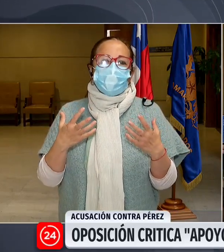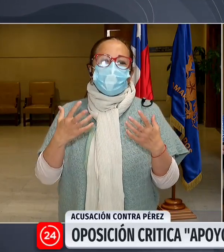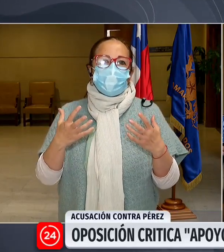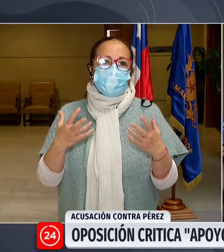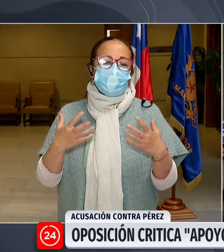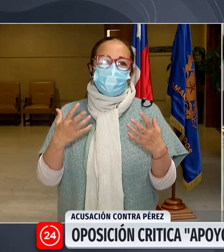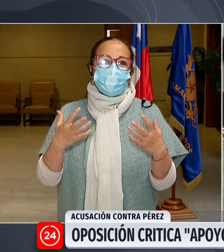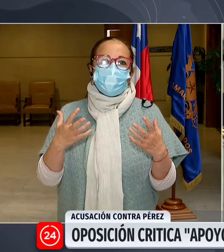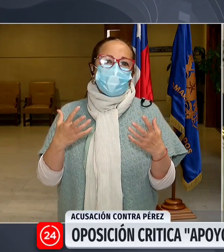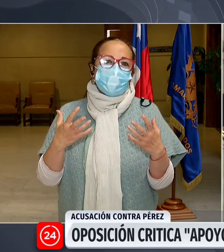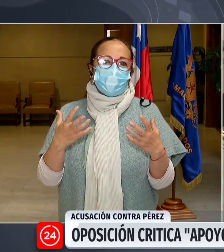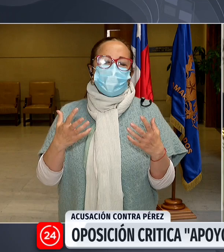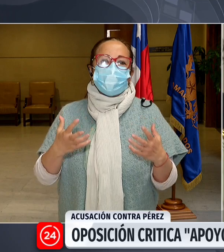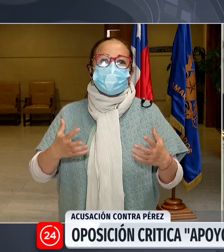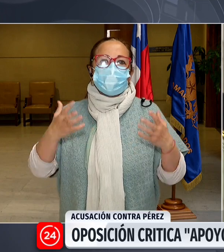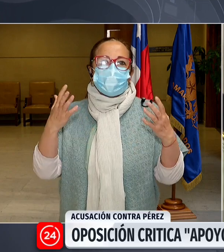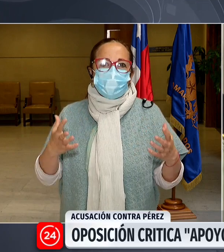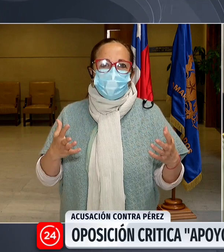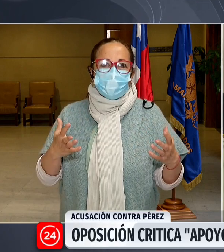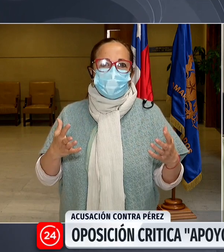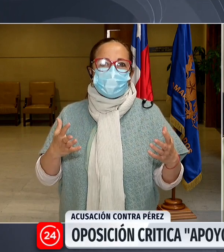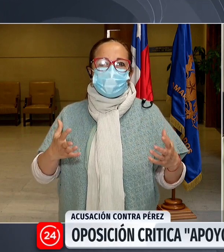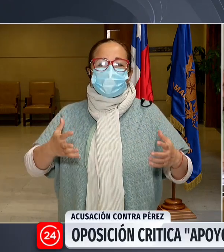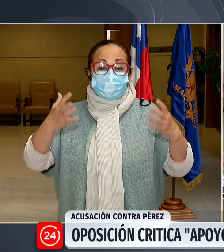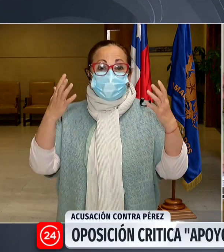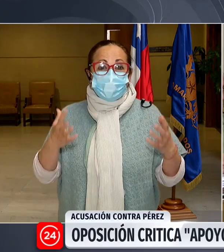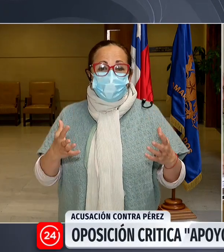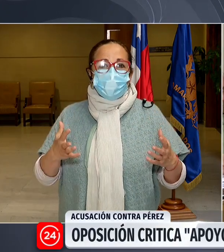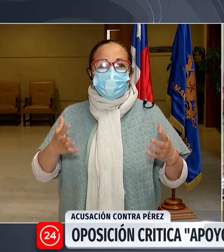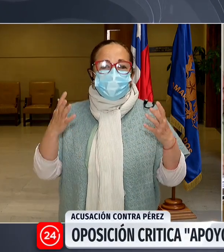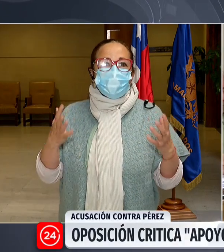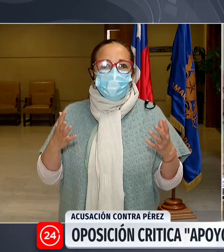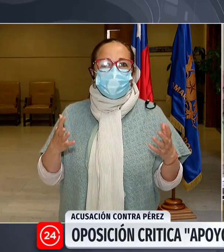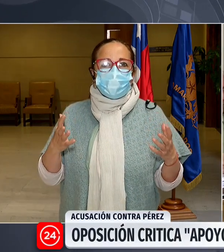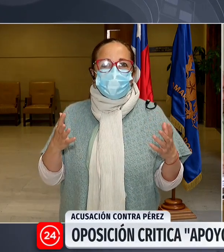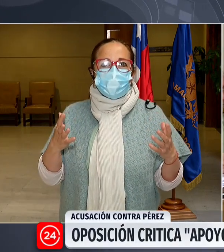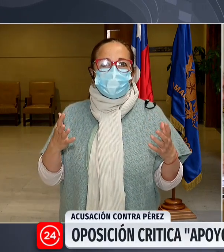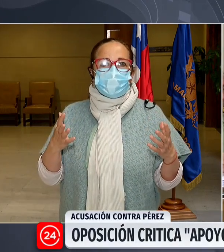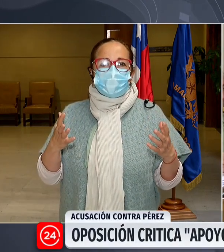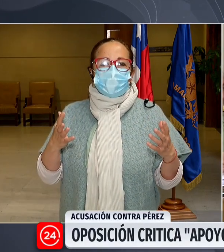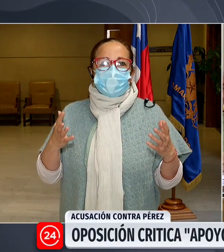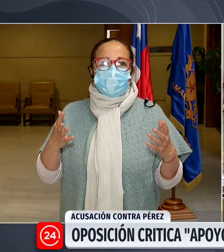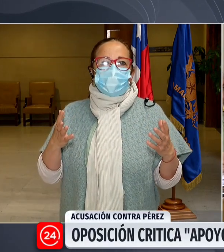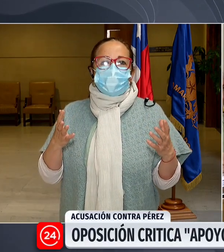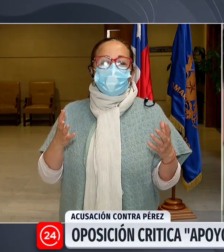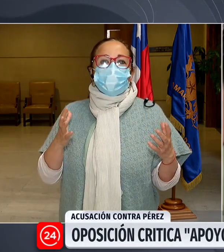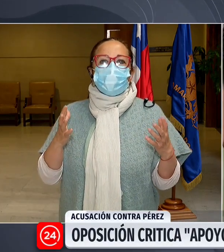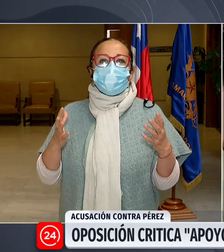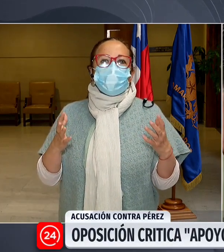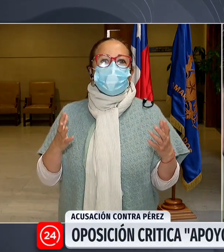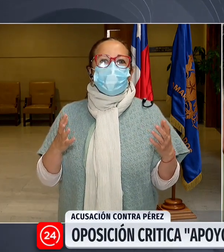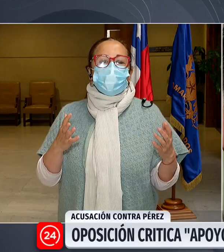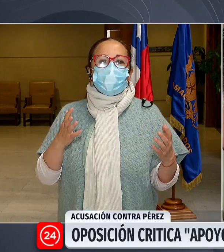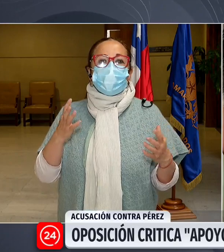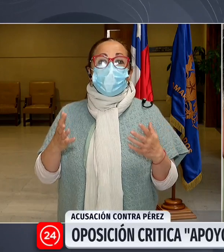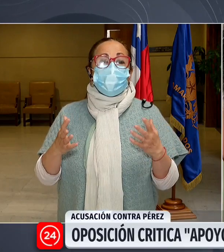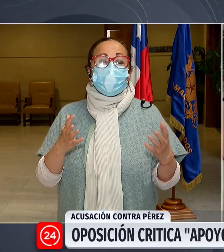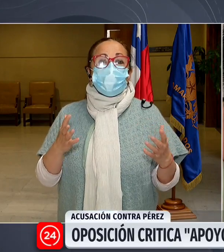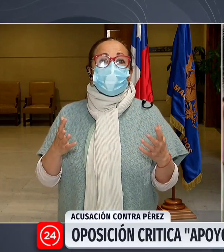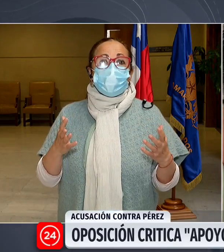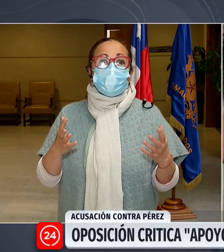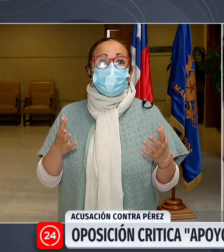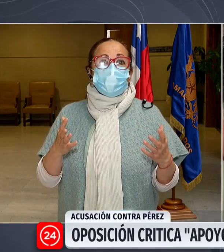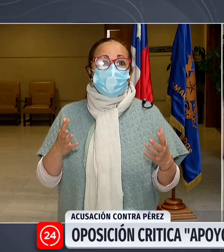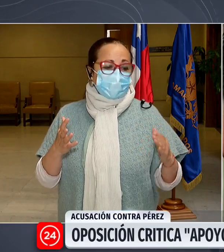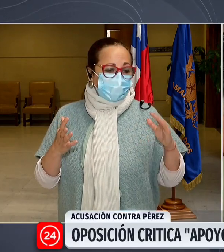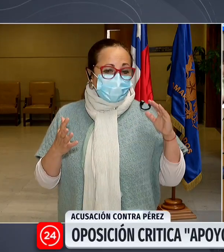cómo nosotros le hemos dicho en todos los tonos al gobierno, mire, sentémonos a reestructurar esto. Entonces, podríamos haber caminado y